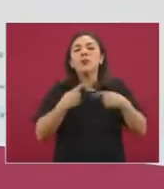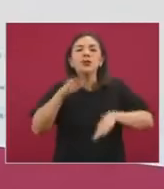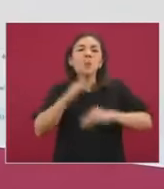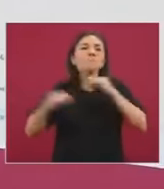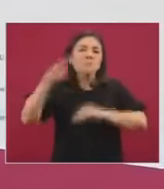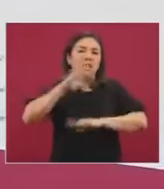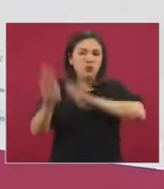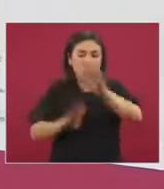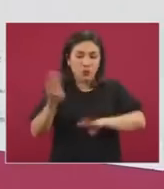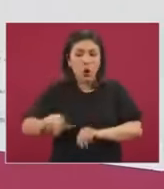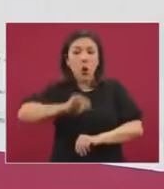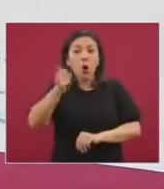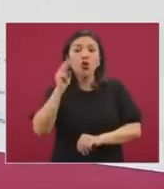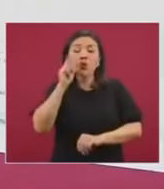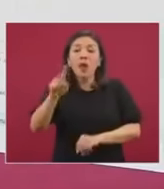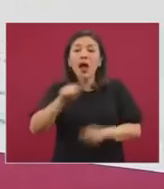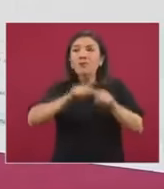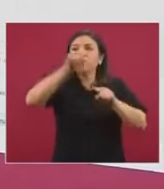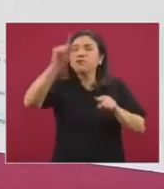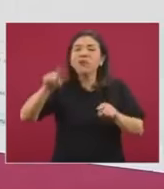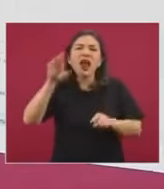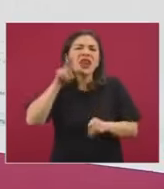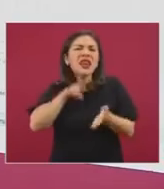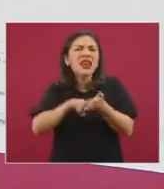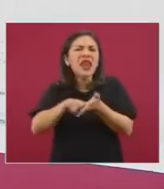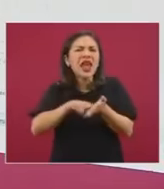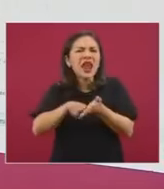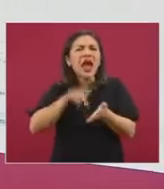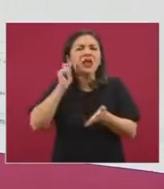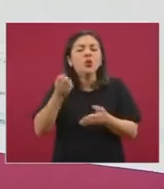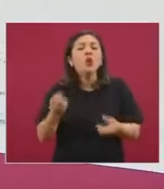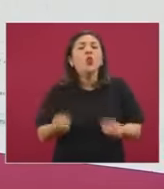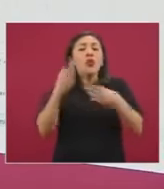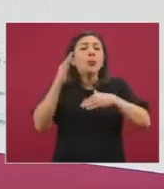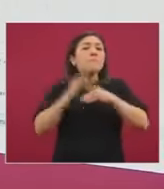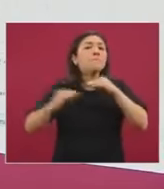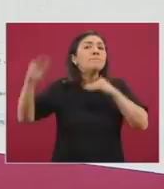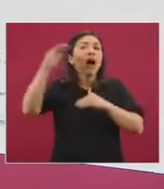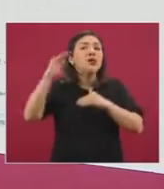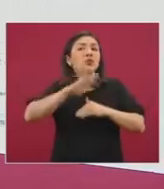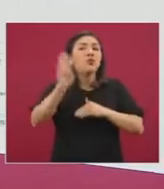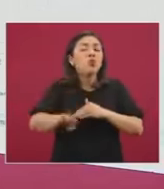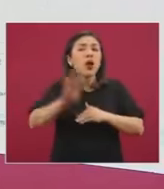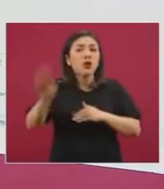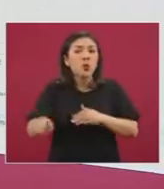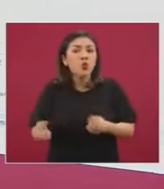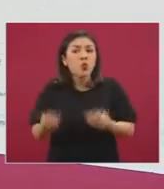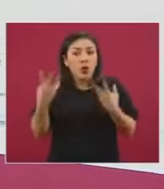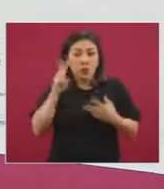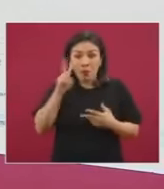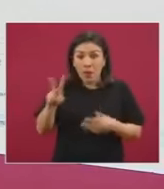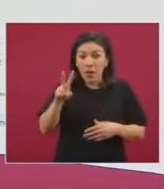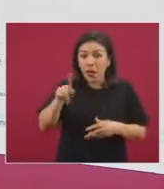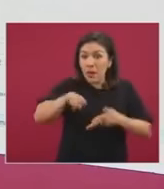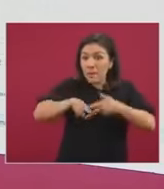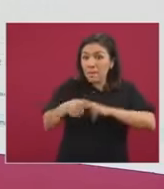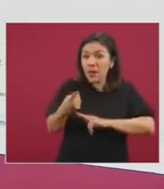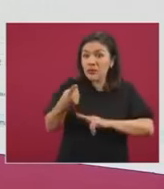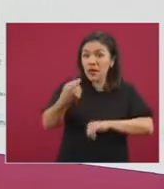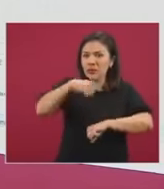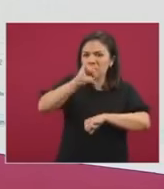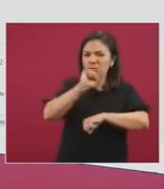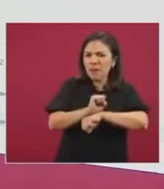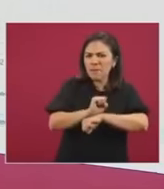línea negra es este exceso de mortalidad, y en donde podemos ver que el exceso de mortalidad se empezó a presentar más o menos desde